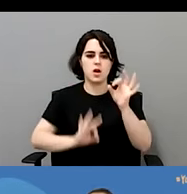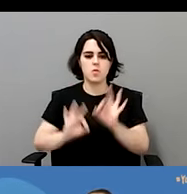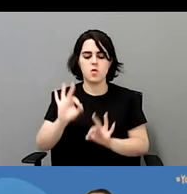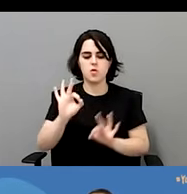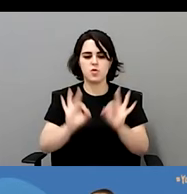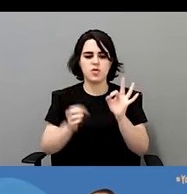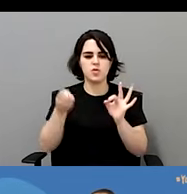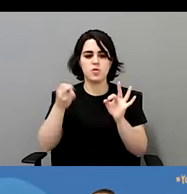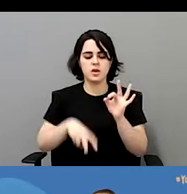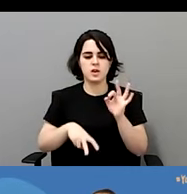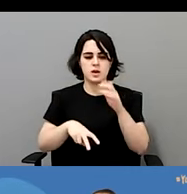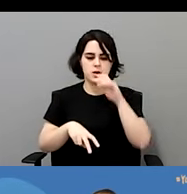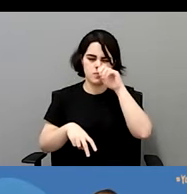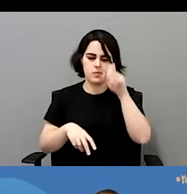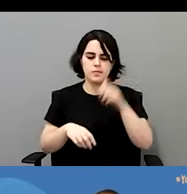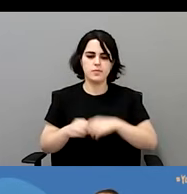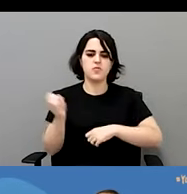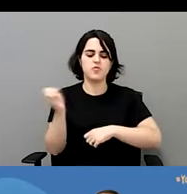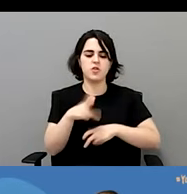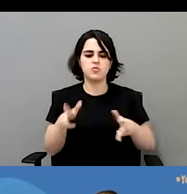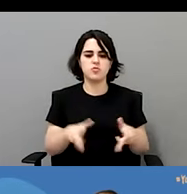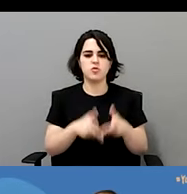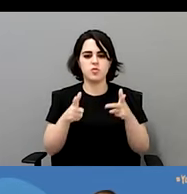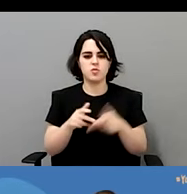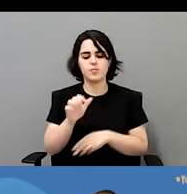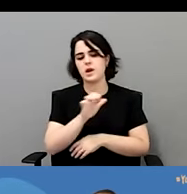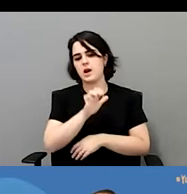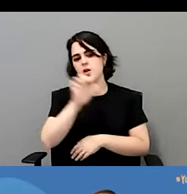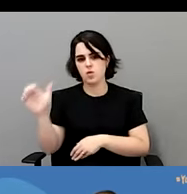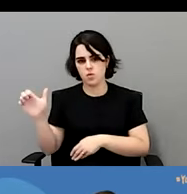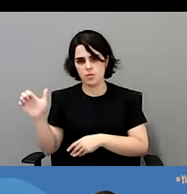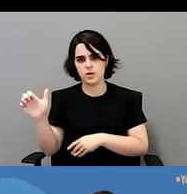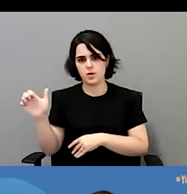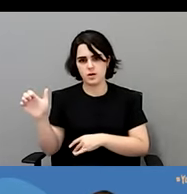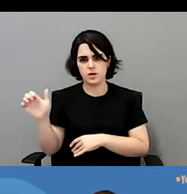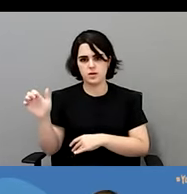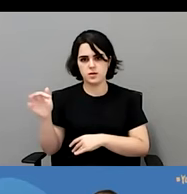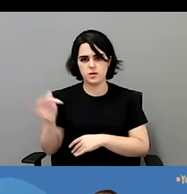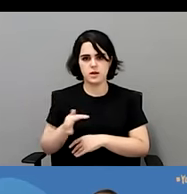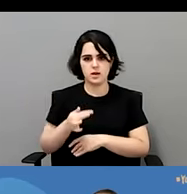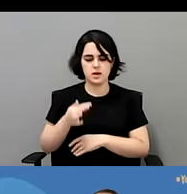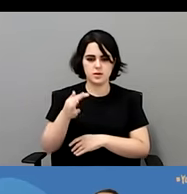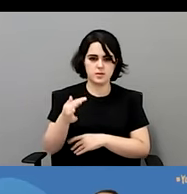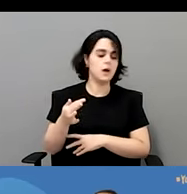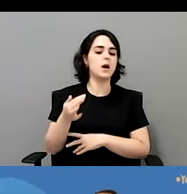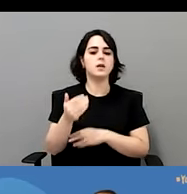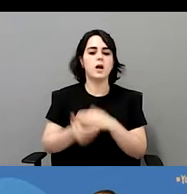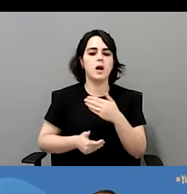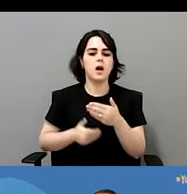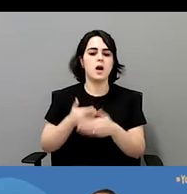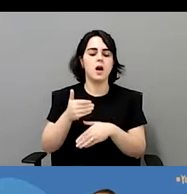50% por el Fondo Social Europeo y está basado